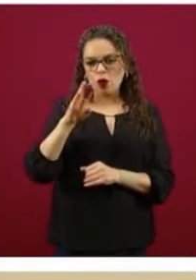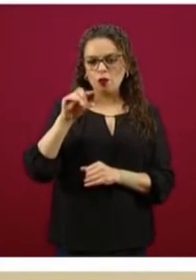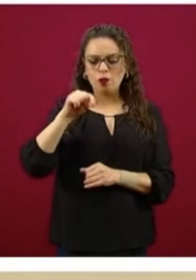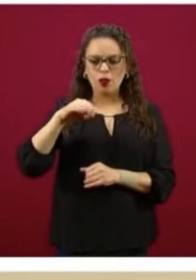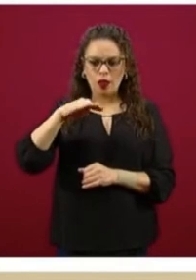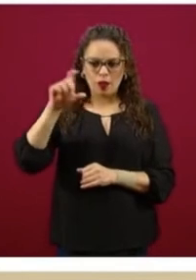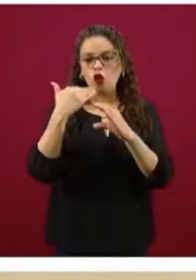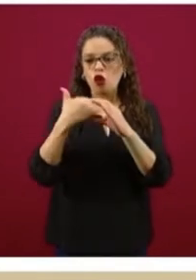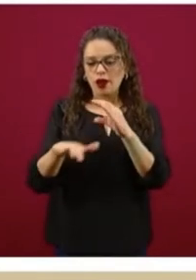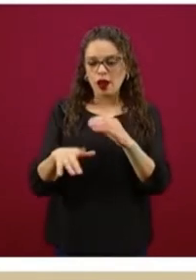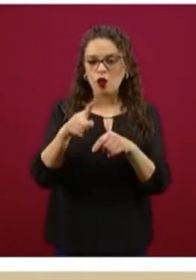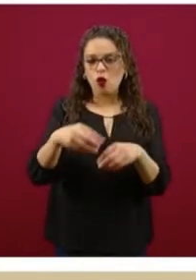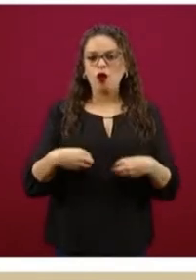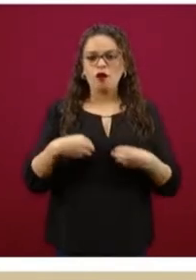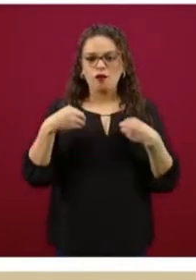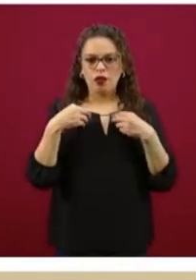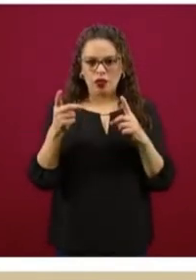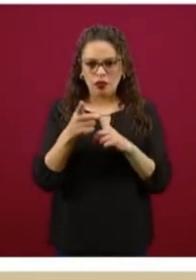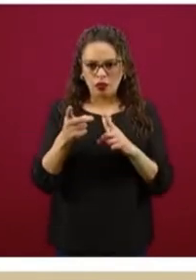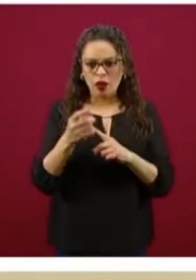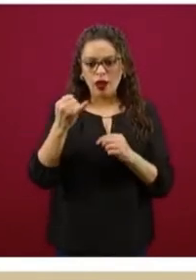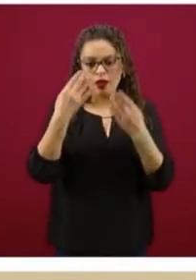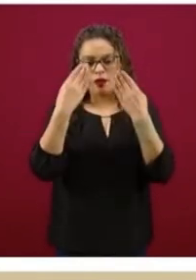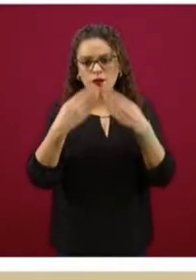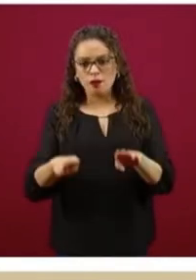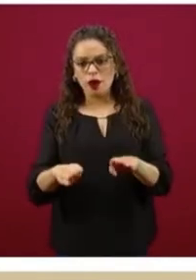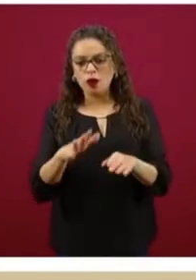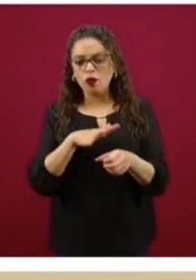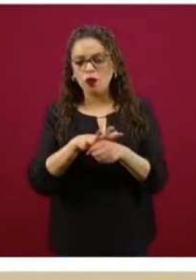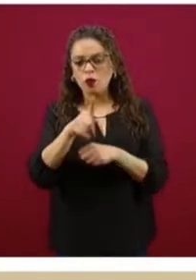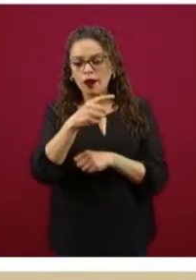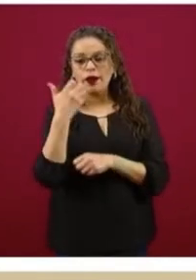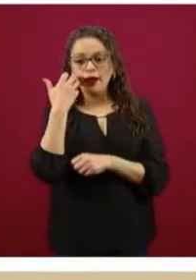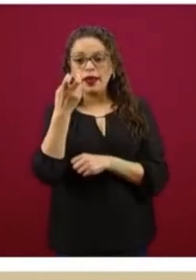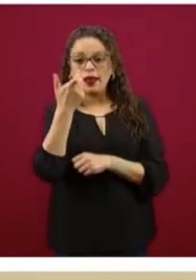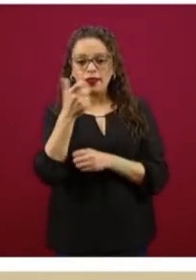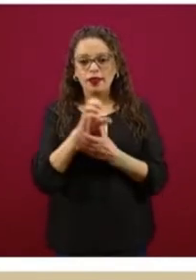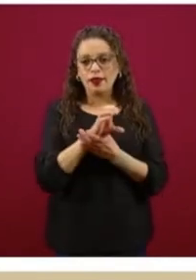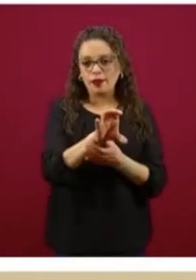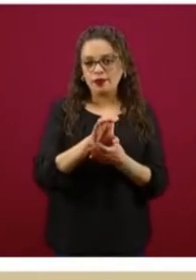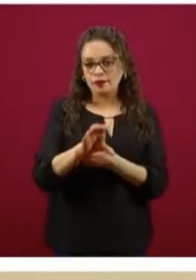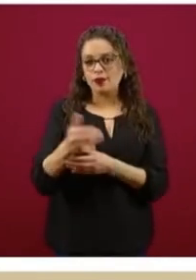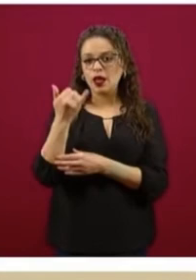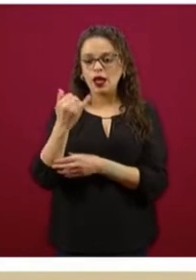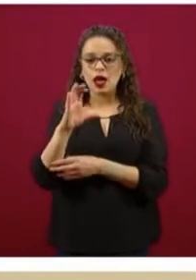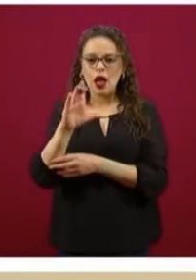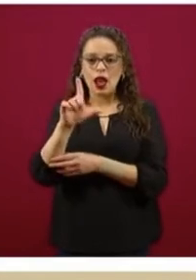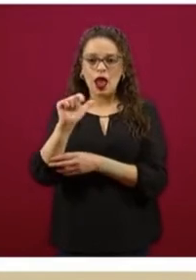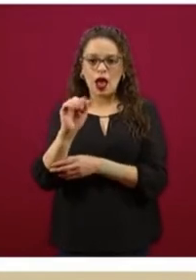de obtener el crédito, cuya plataforma estará vigente a partir del 13 de mayo con las mismas condiciones.